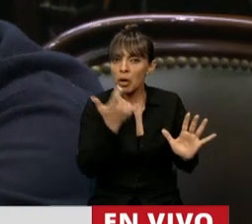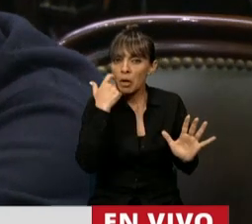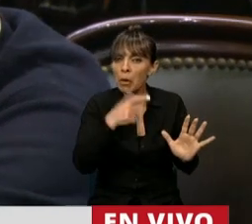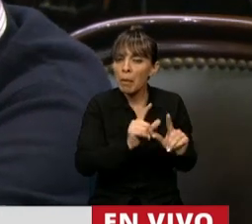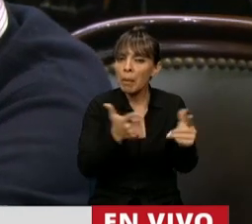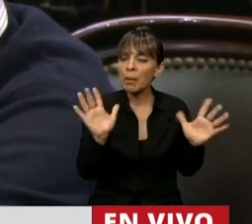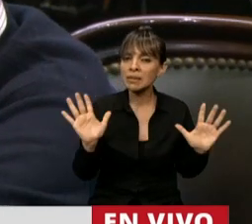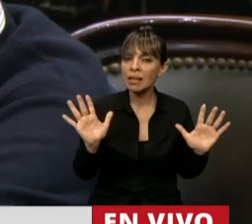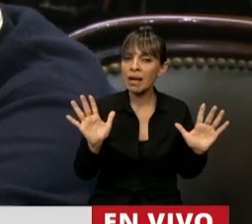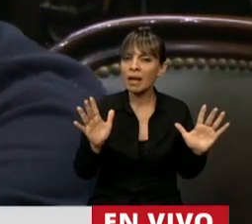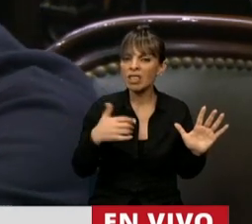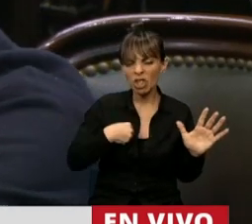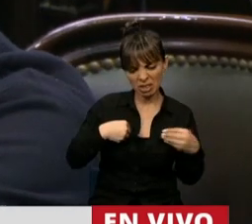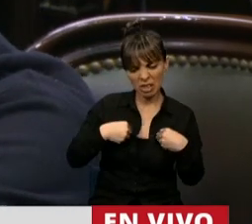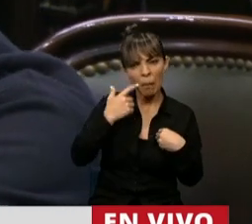chicas puedan